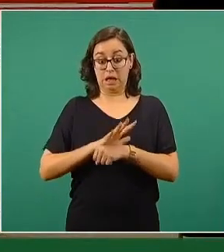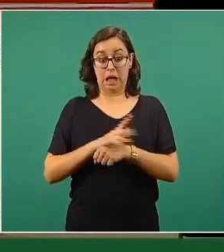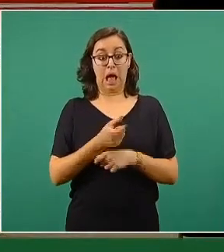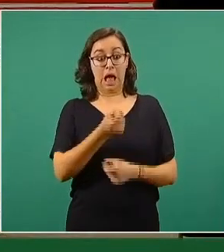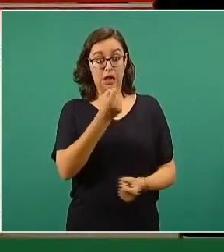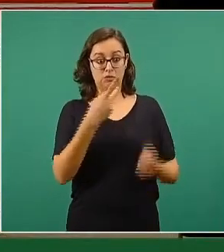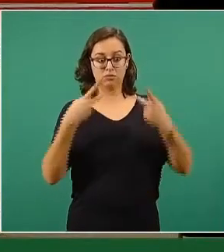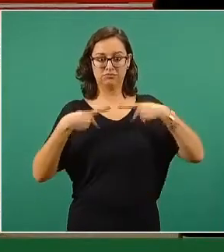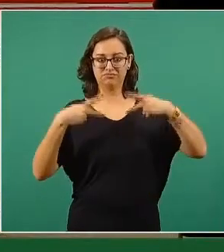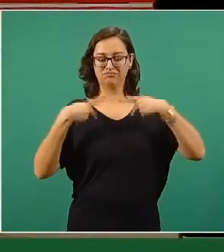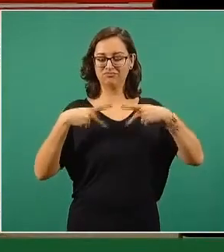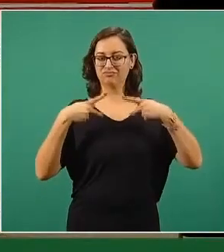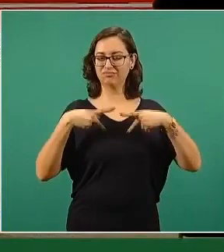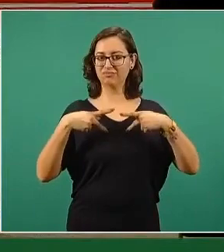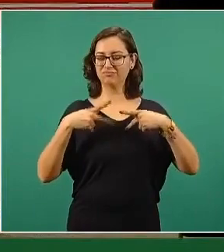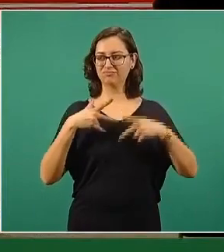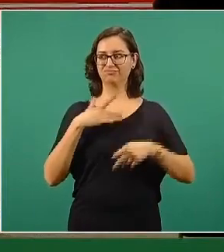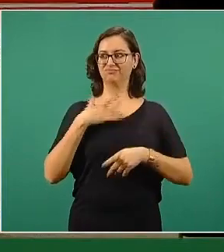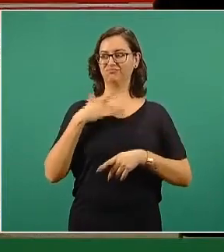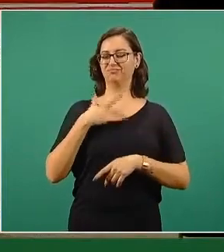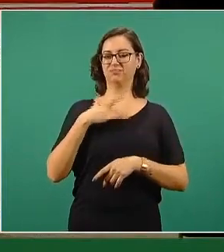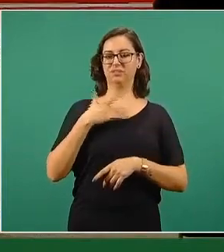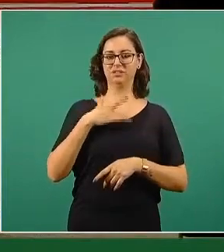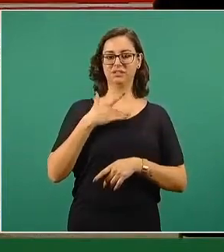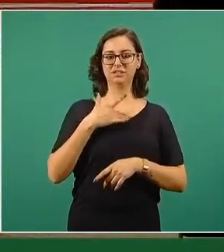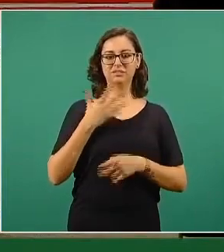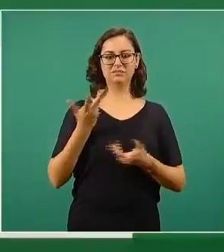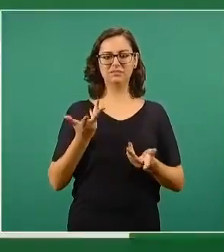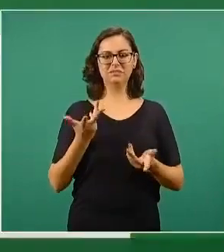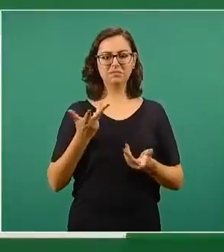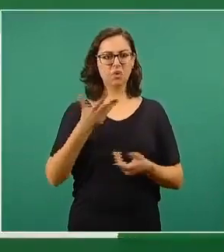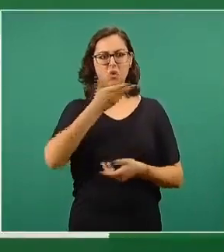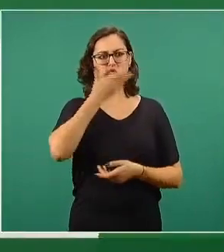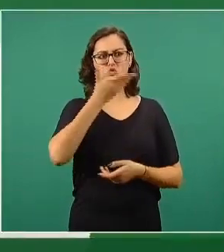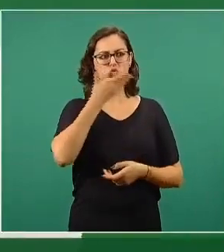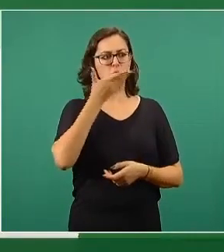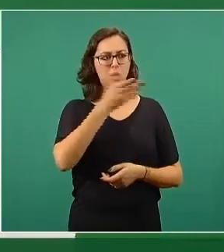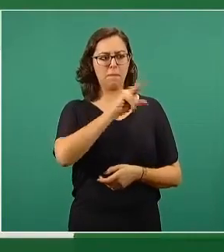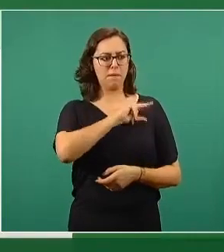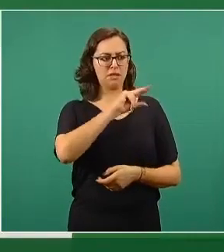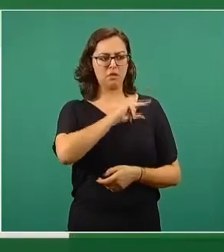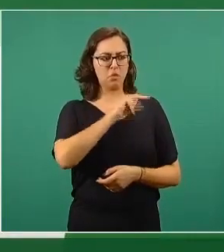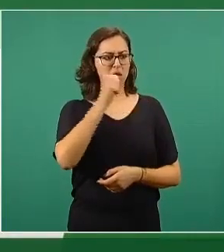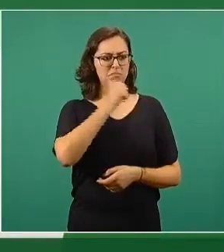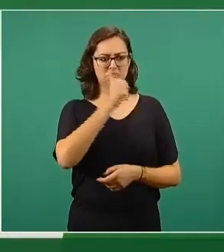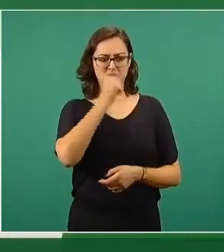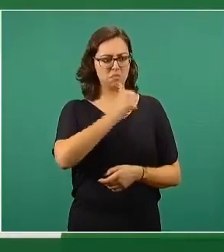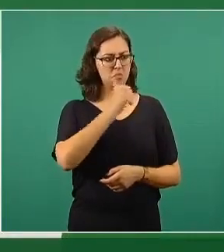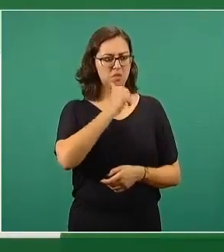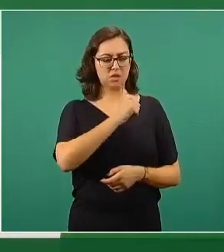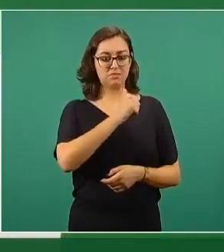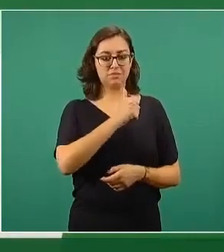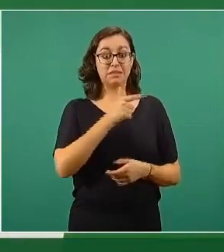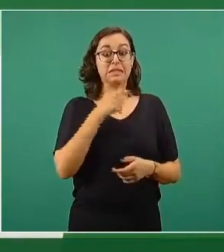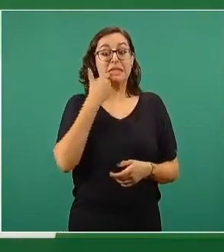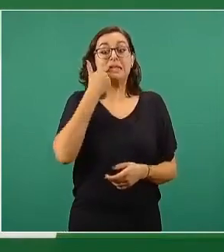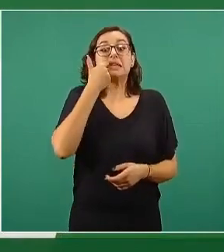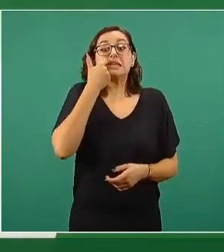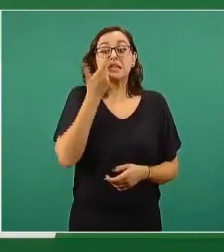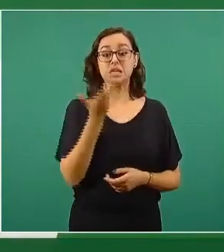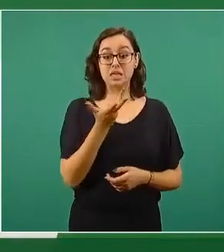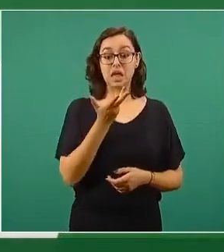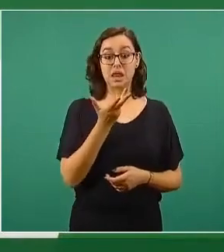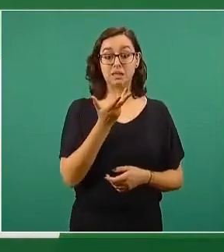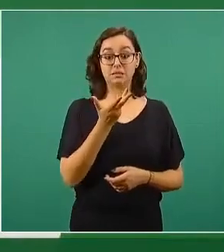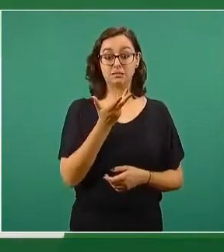más familiarizadas con esa posibilidad de resolver por sí mismas, comprando la vacuna, lo que quisieran es